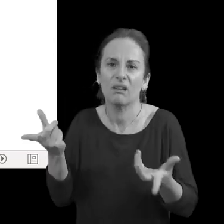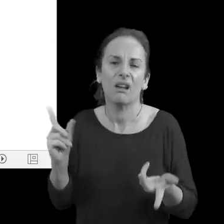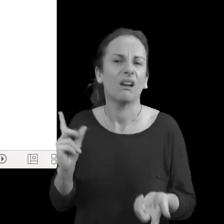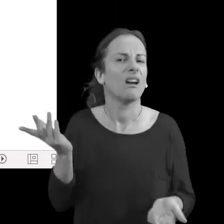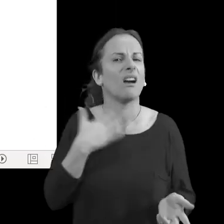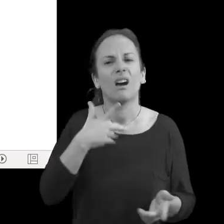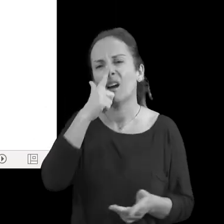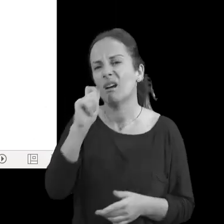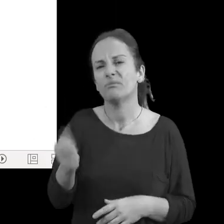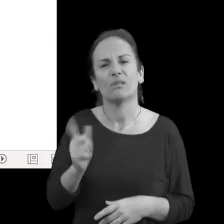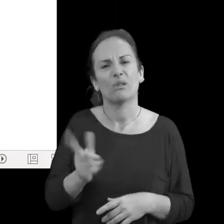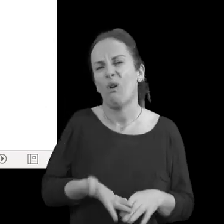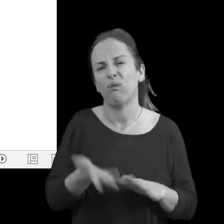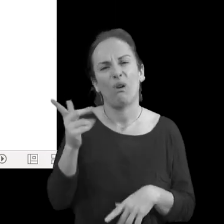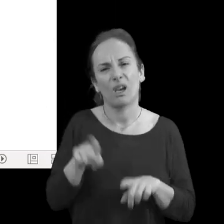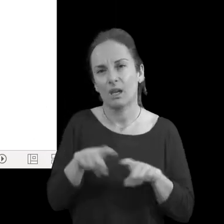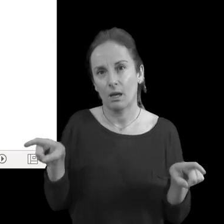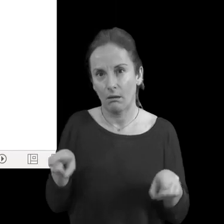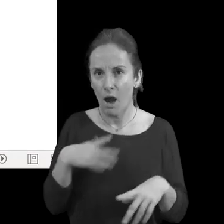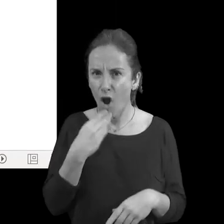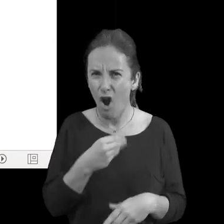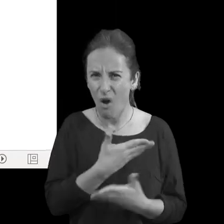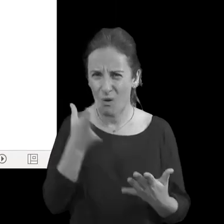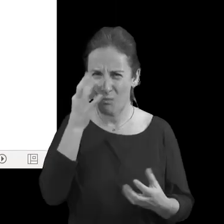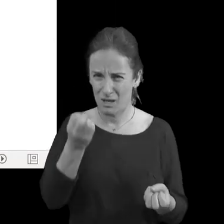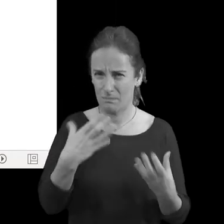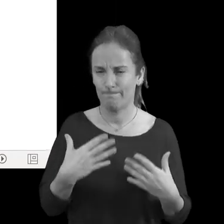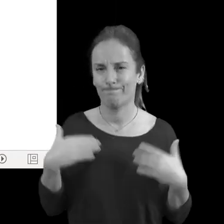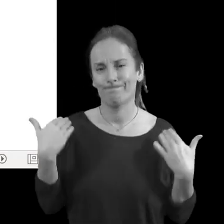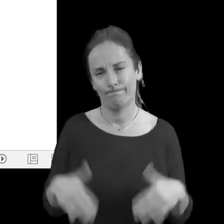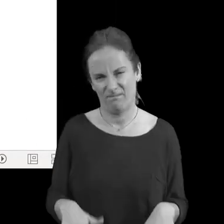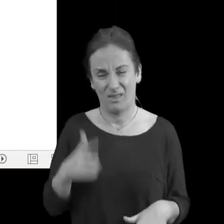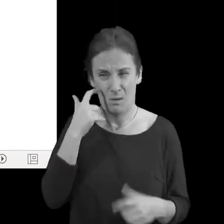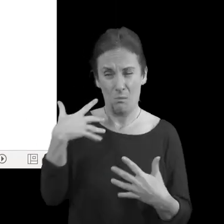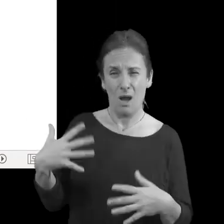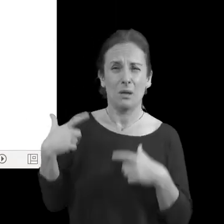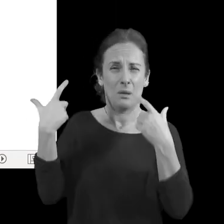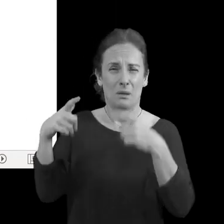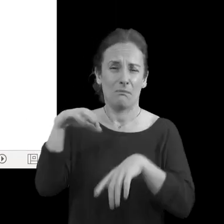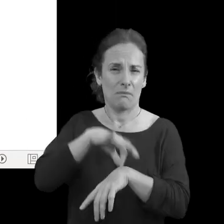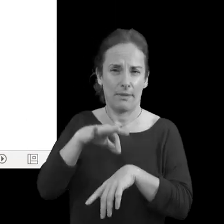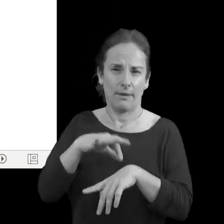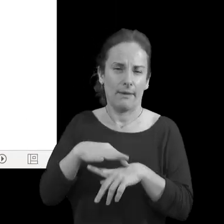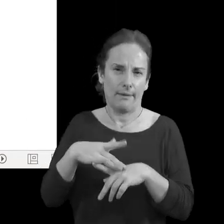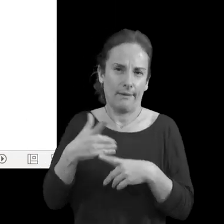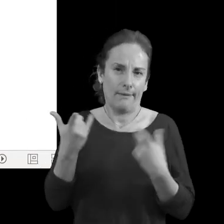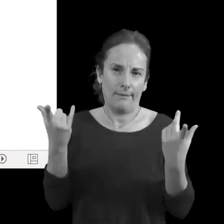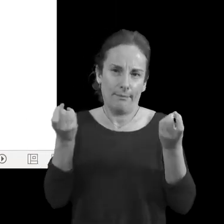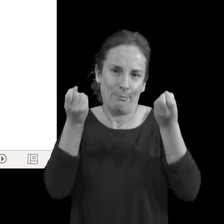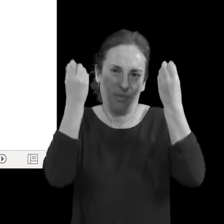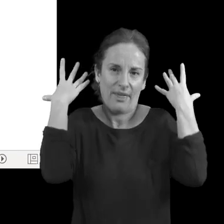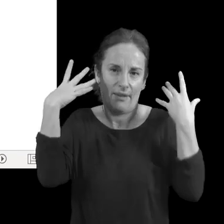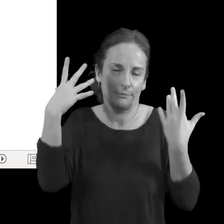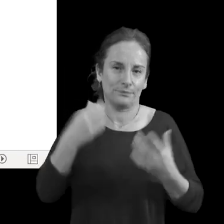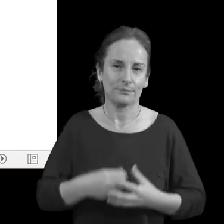de mucho del personal médico en este sentido. Entonces, bueno, como os decía, para finalizar, un poco una reflexión